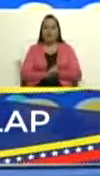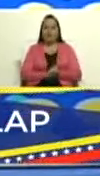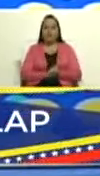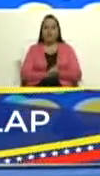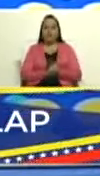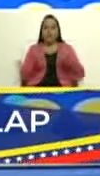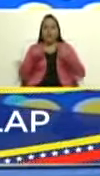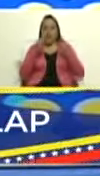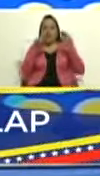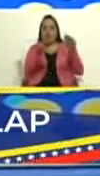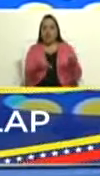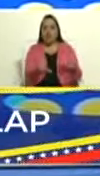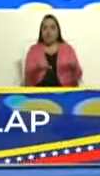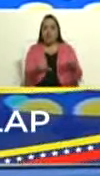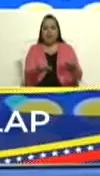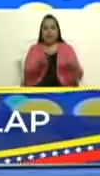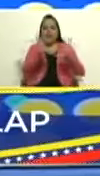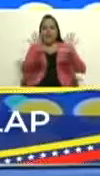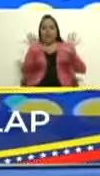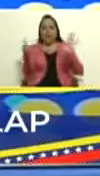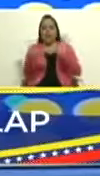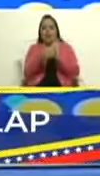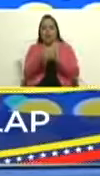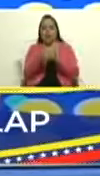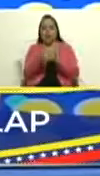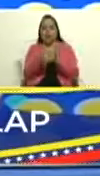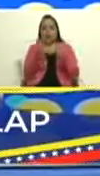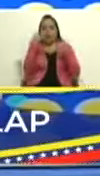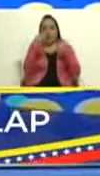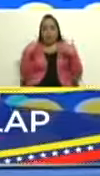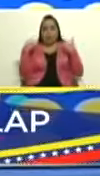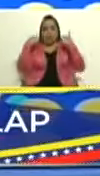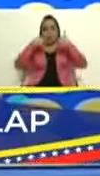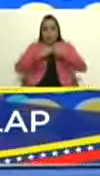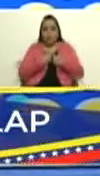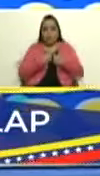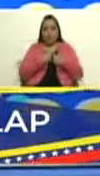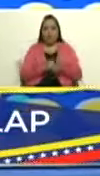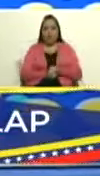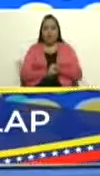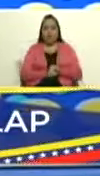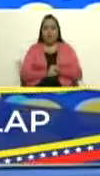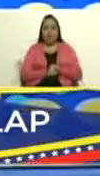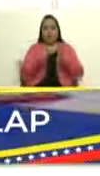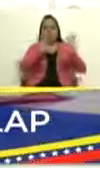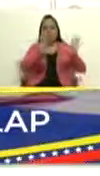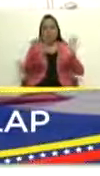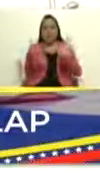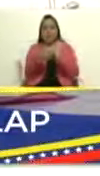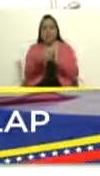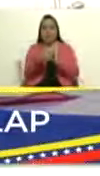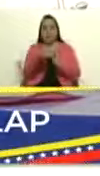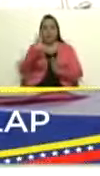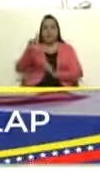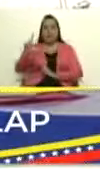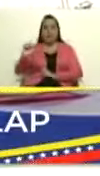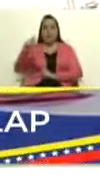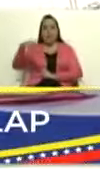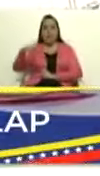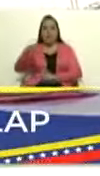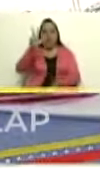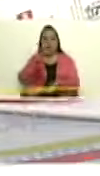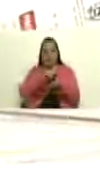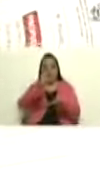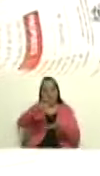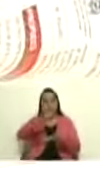entregar 10.000 kits del trabuco a 10.000 club aprobado, firmado,